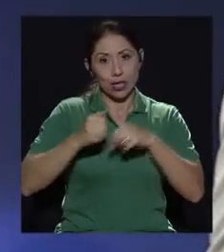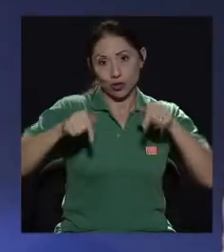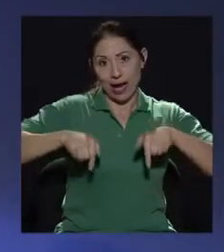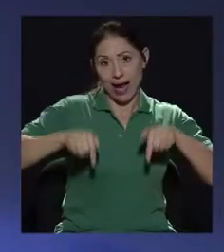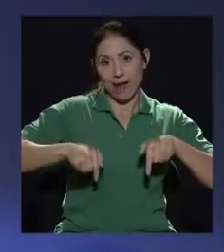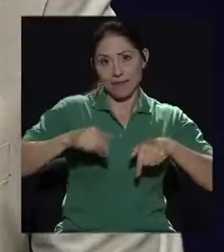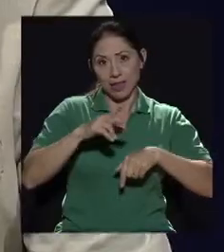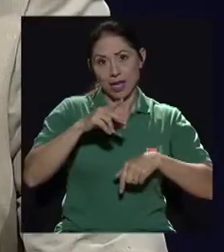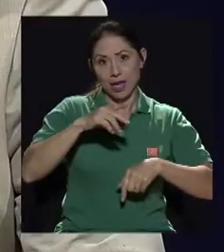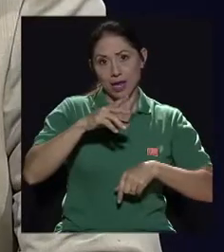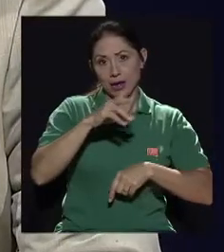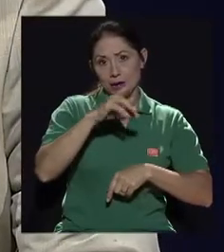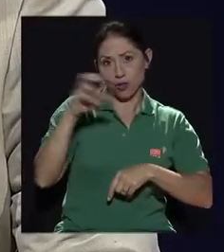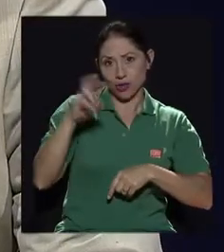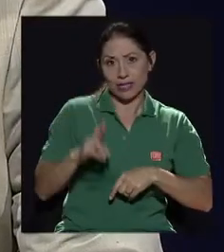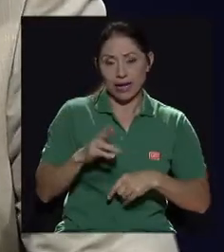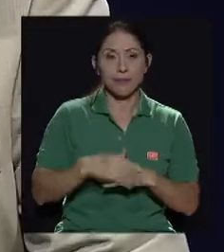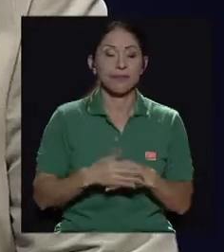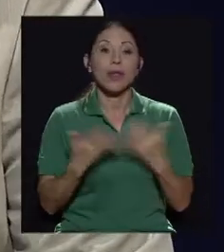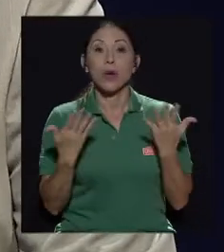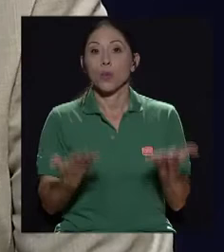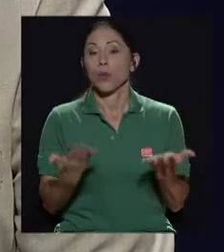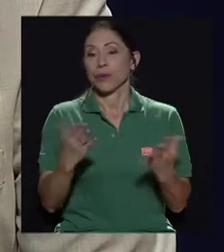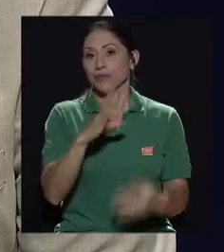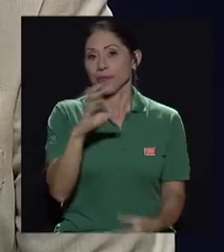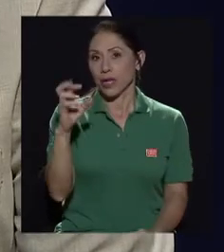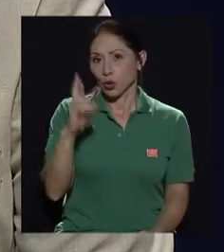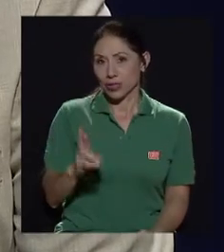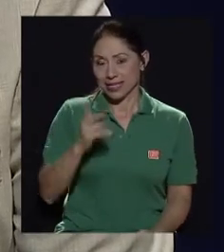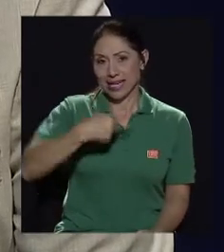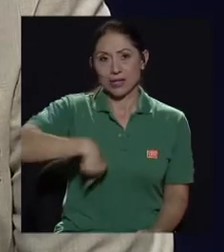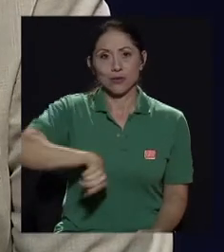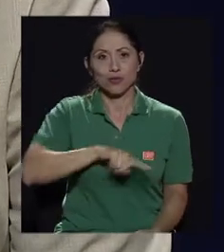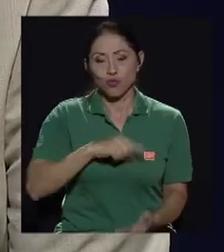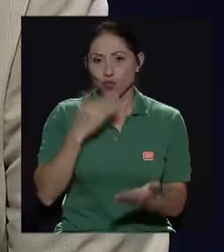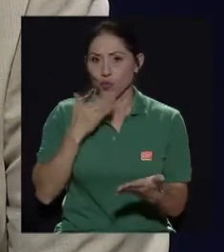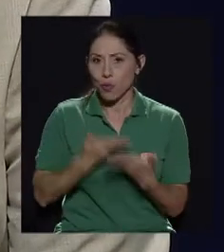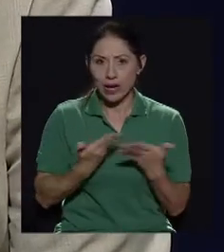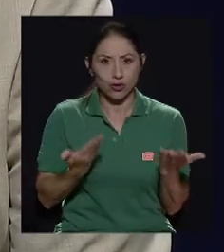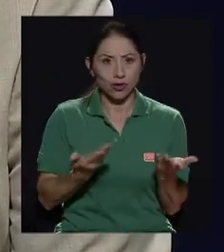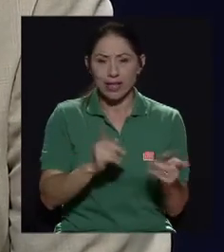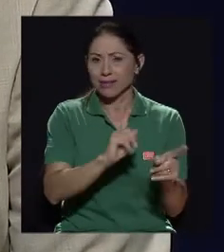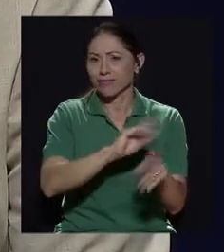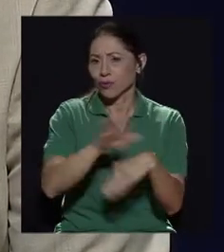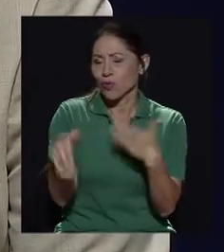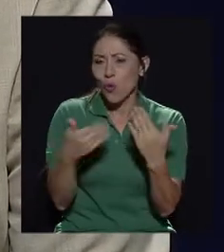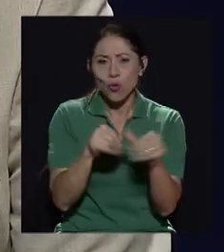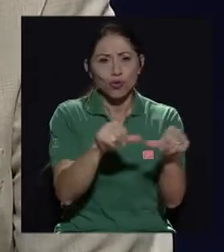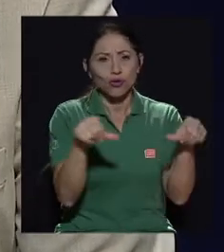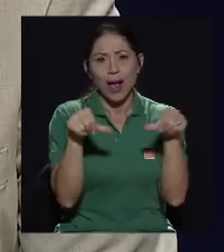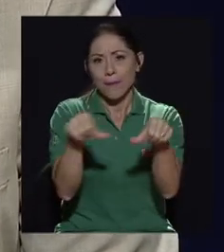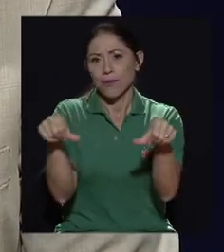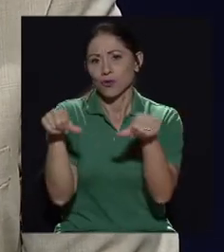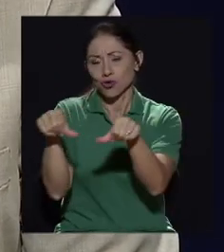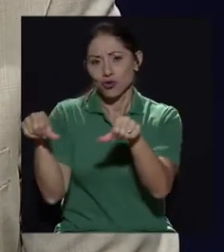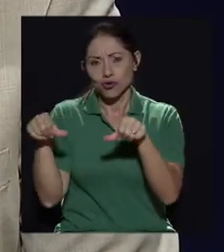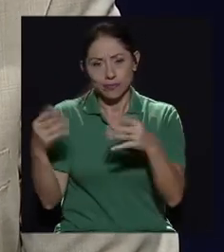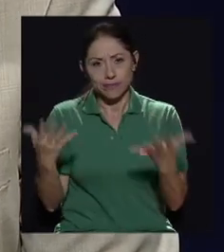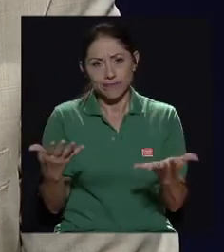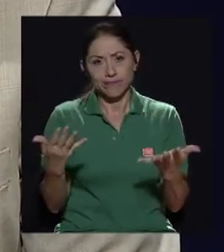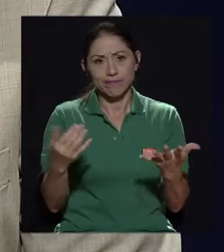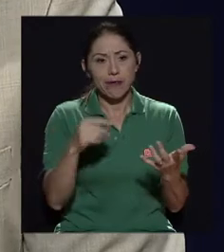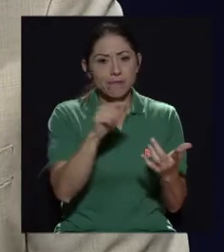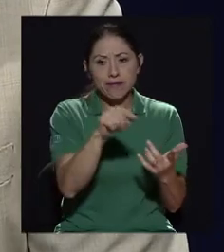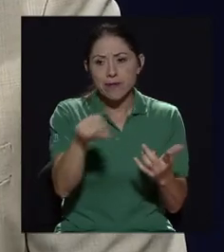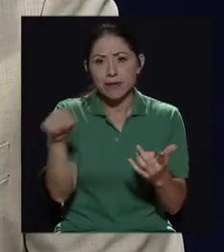país bueno en costa rica nosotros éste somos buenos en todos los campos verdad y a veces